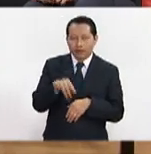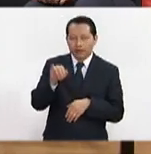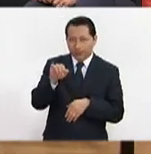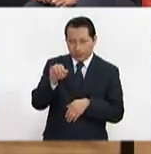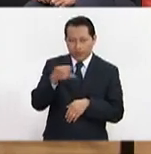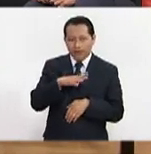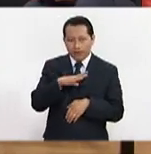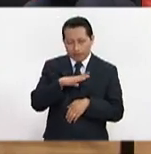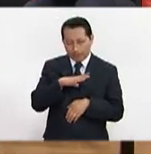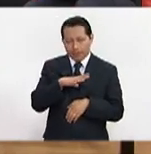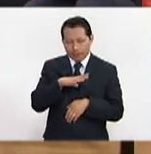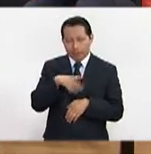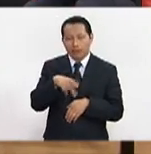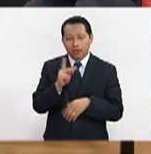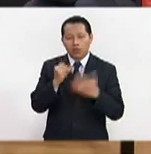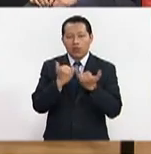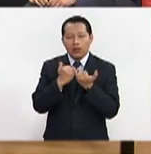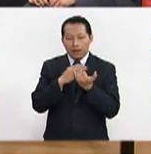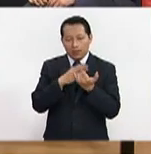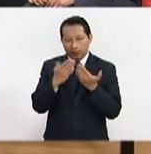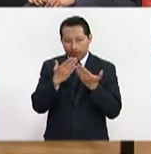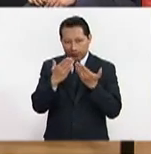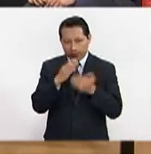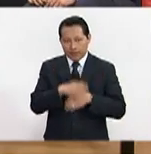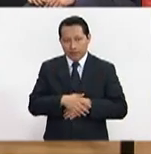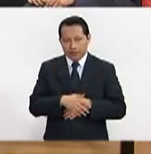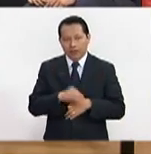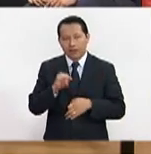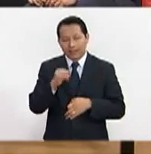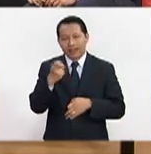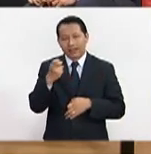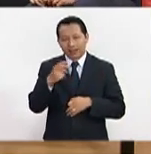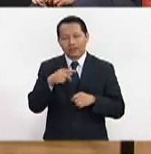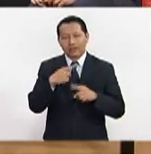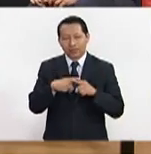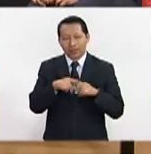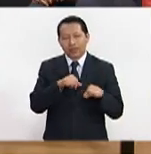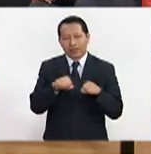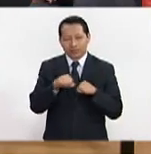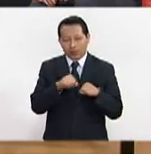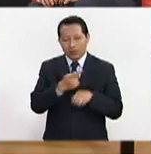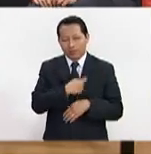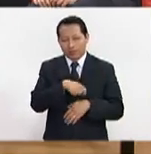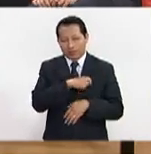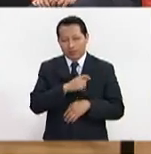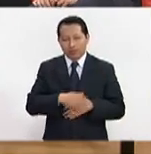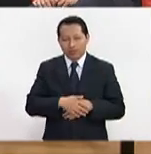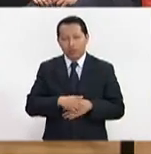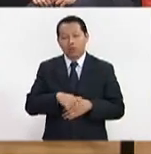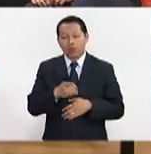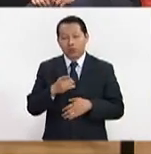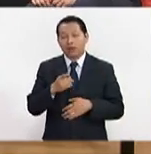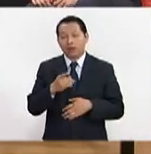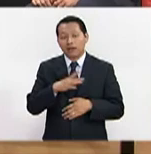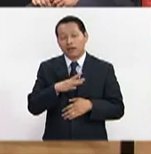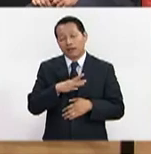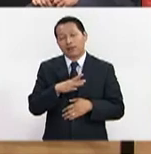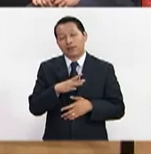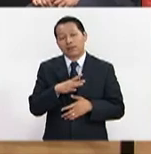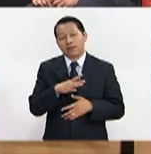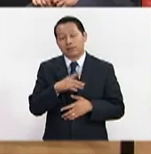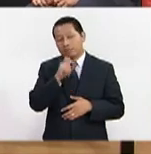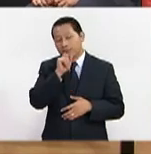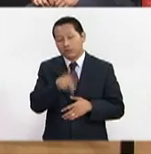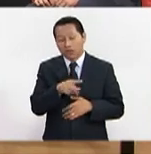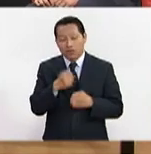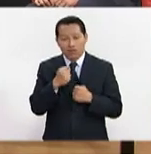es, antes del domingo, pero al menos hay un buen panorama. Esto es a propósito del temblor español. No, es que fue... Es que es tremendo, ¿eh? Está, sí, lo que